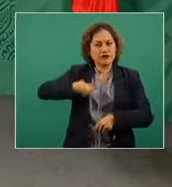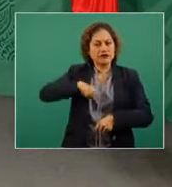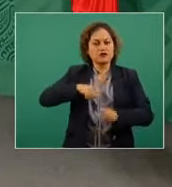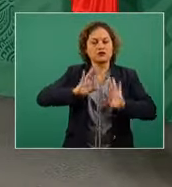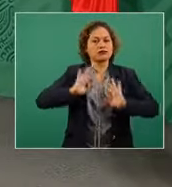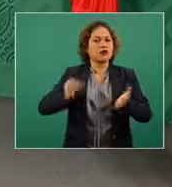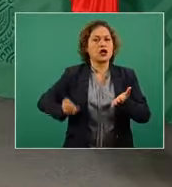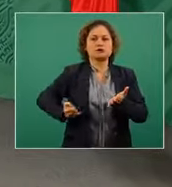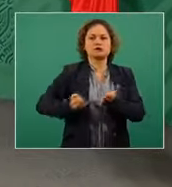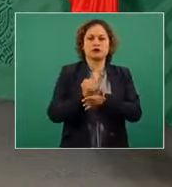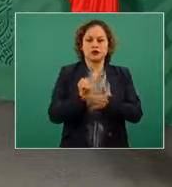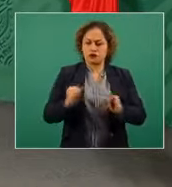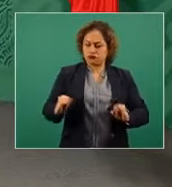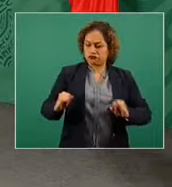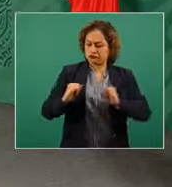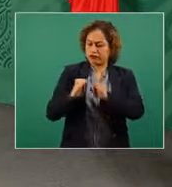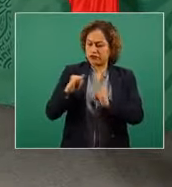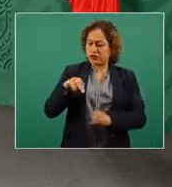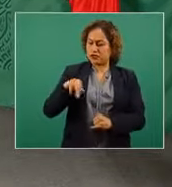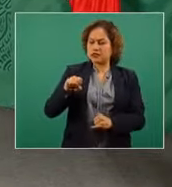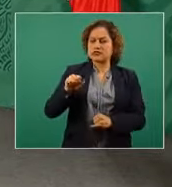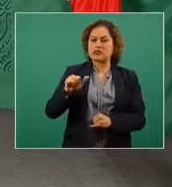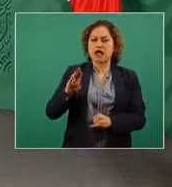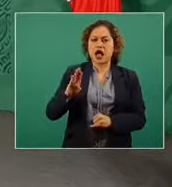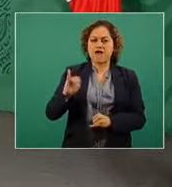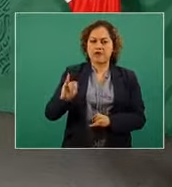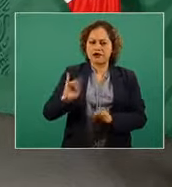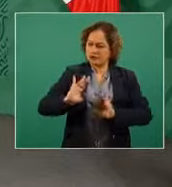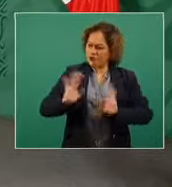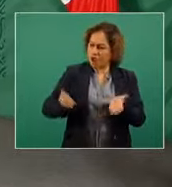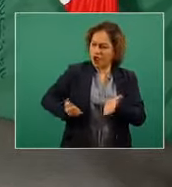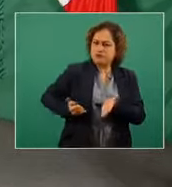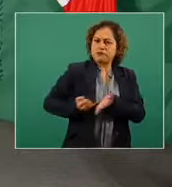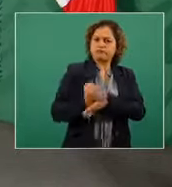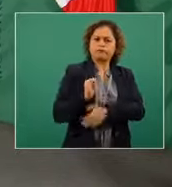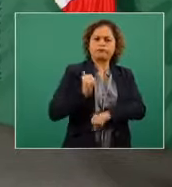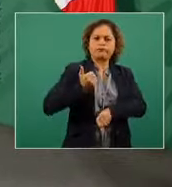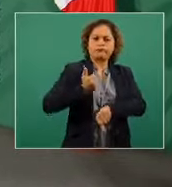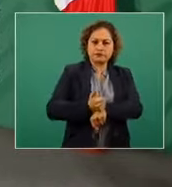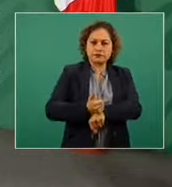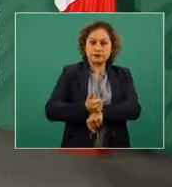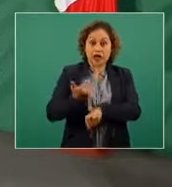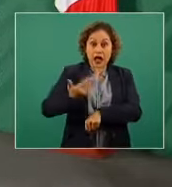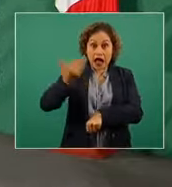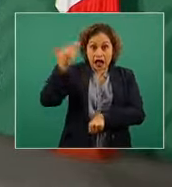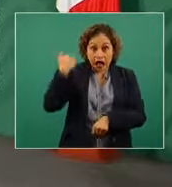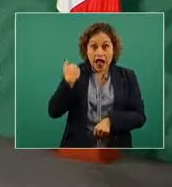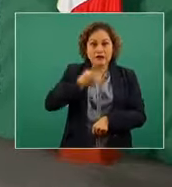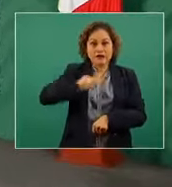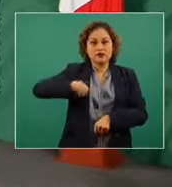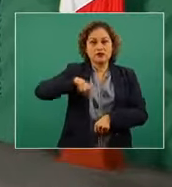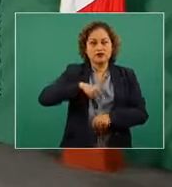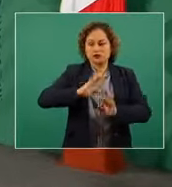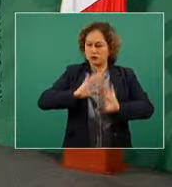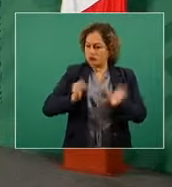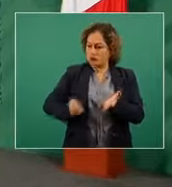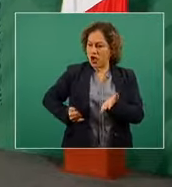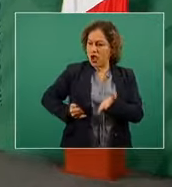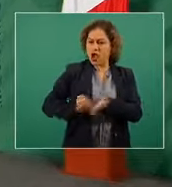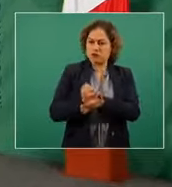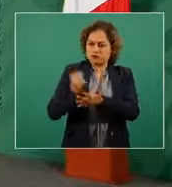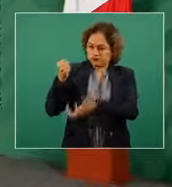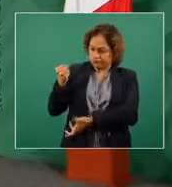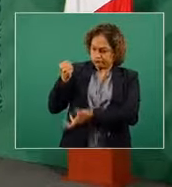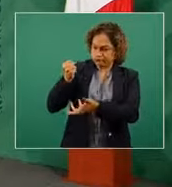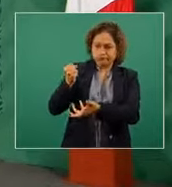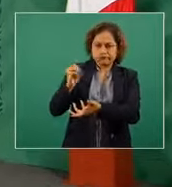Bienestar. Antes de la pandemia se decidió incrementar el presupuesto en 40 mil millones